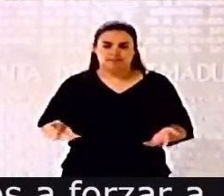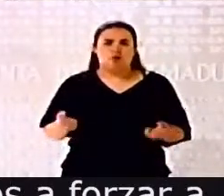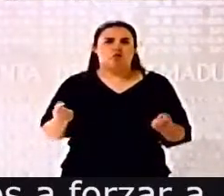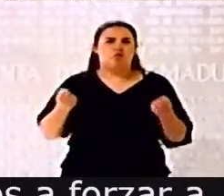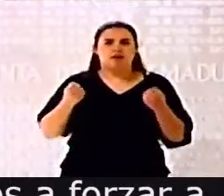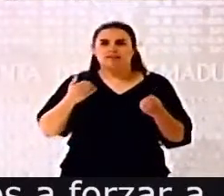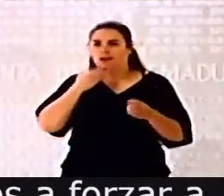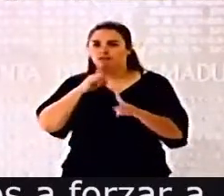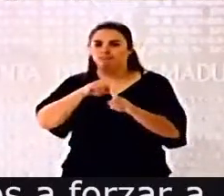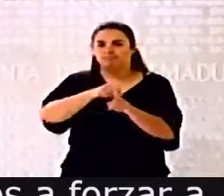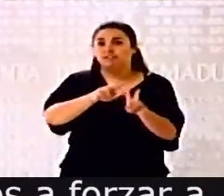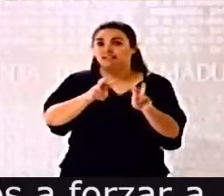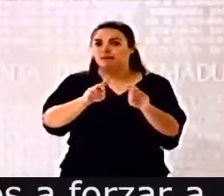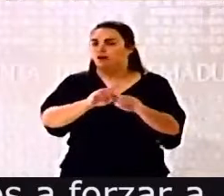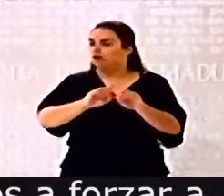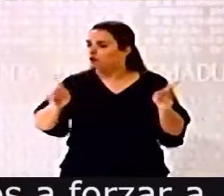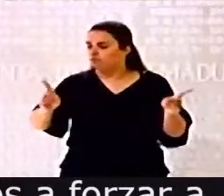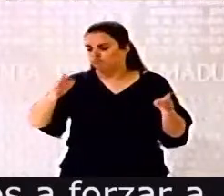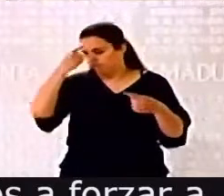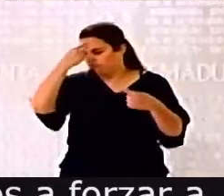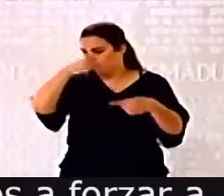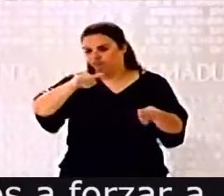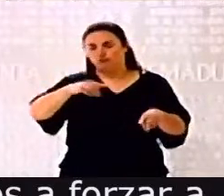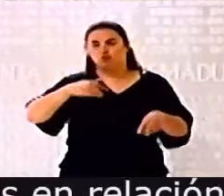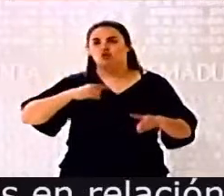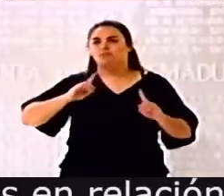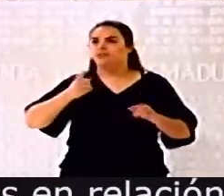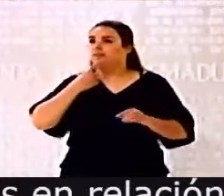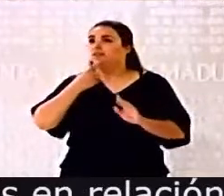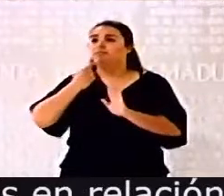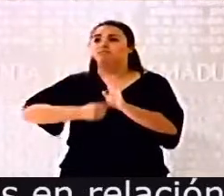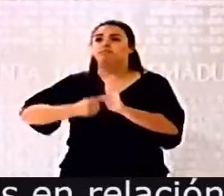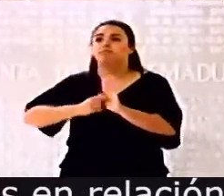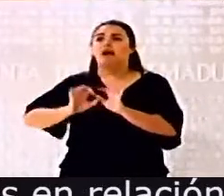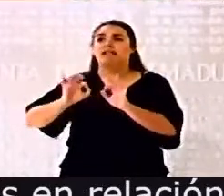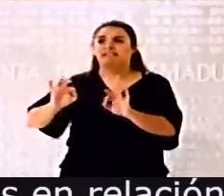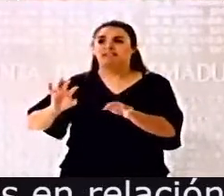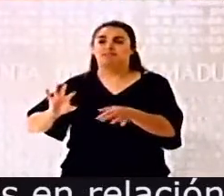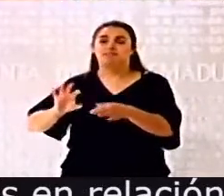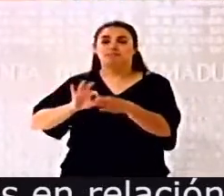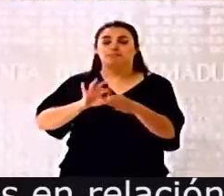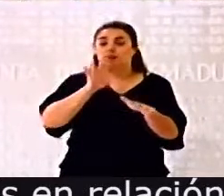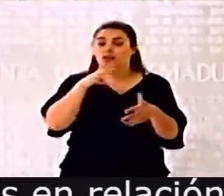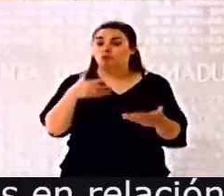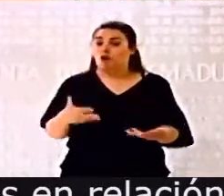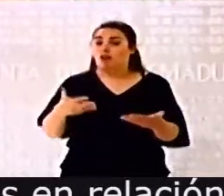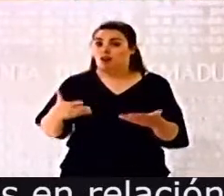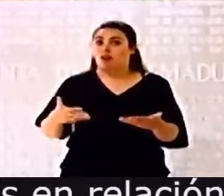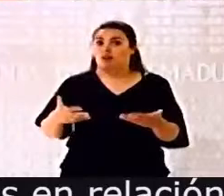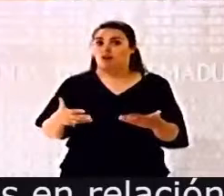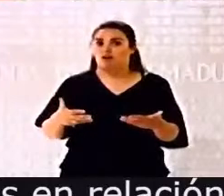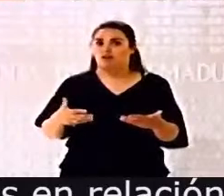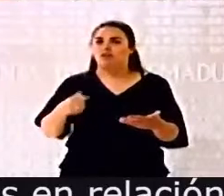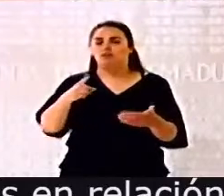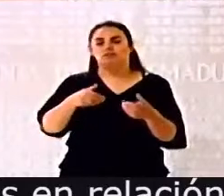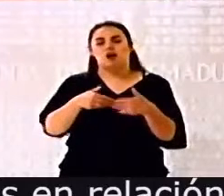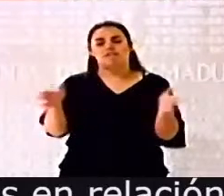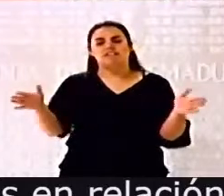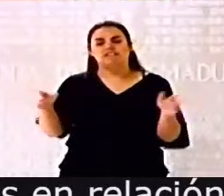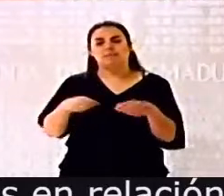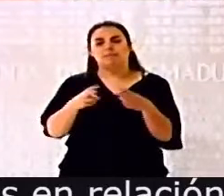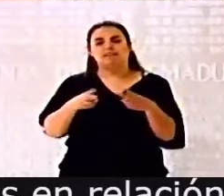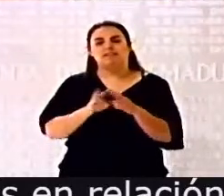fuerte en relación a este tema. Lo único que estamos diciendo es, estas son las condiciones que en este momento con las que tienen que abrirse las